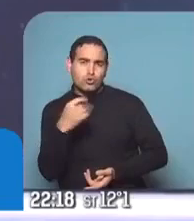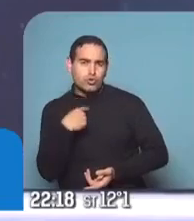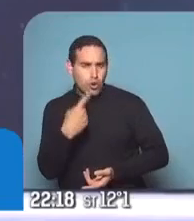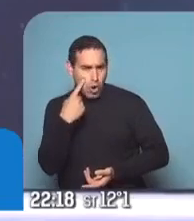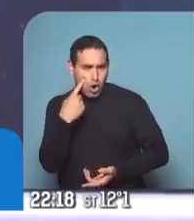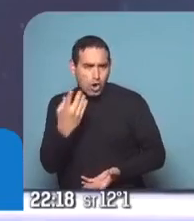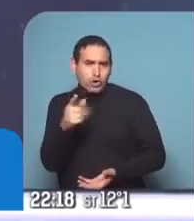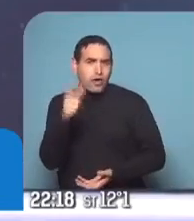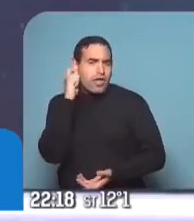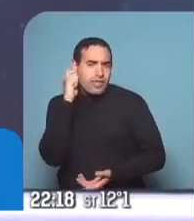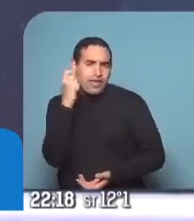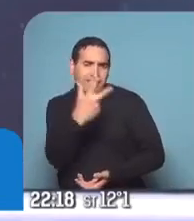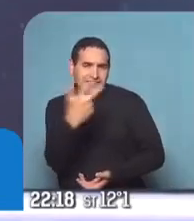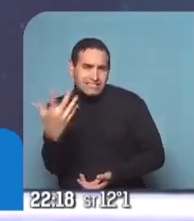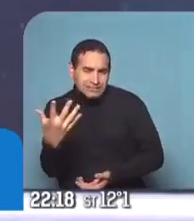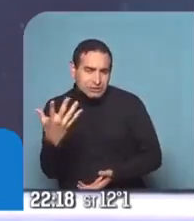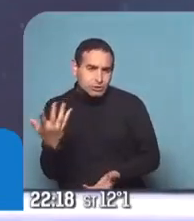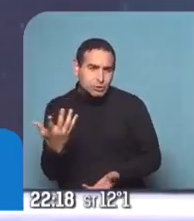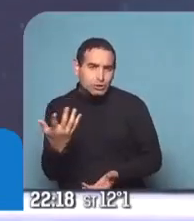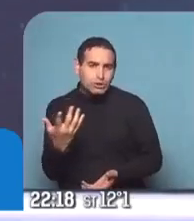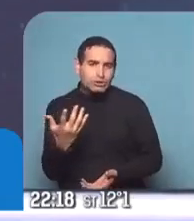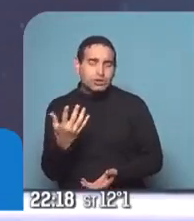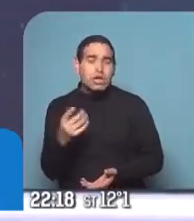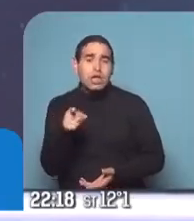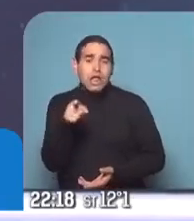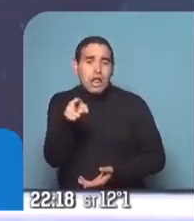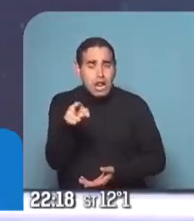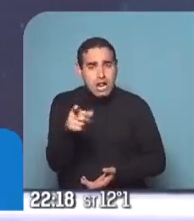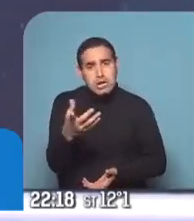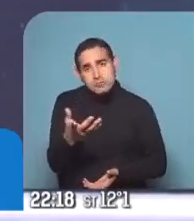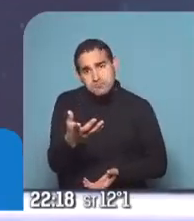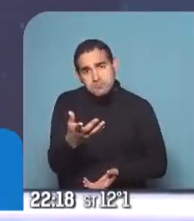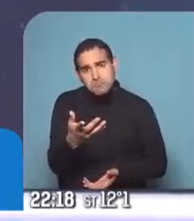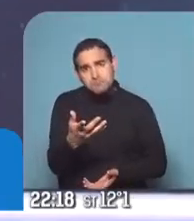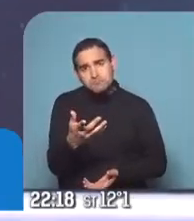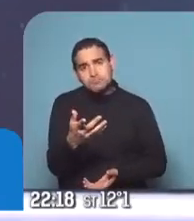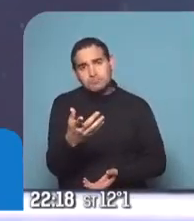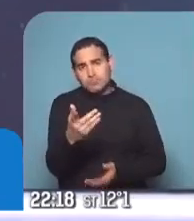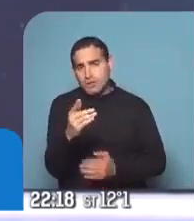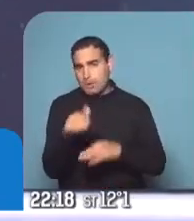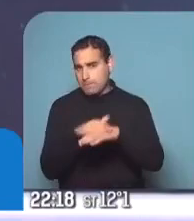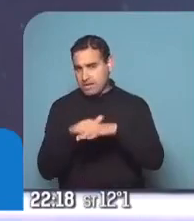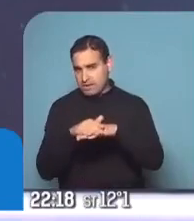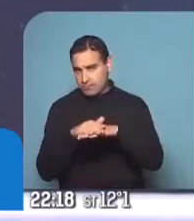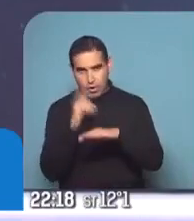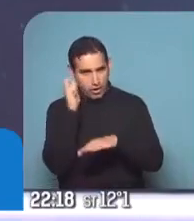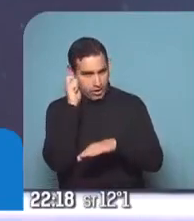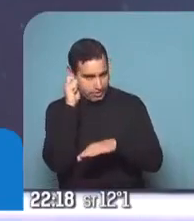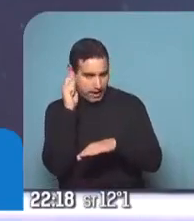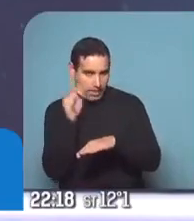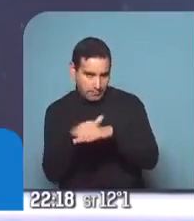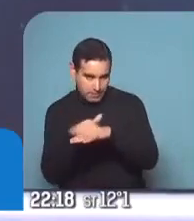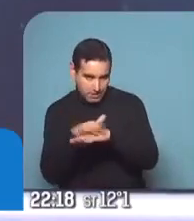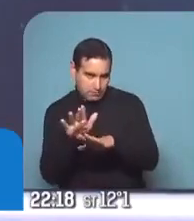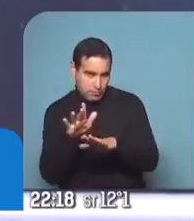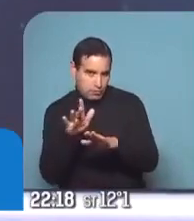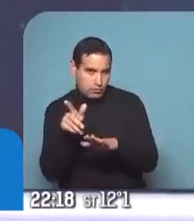chico de 35 años, llega al mínimo que se requiere para ser embajador en